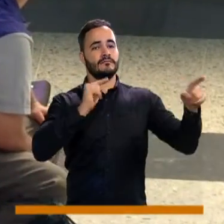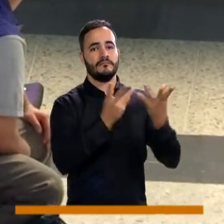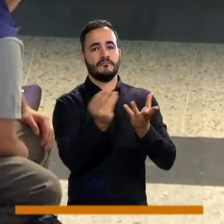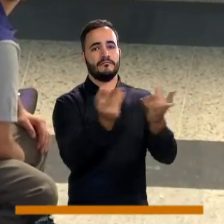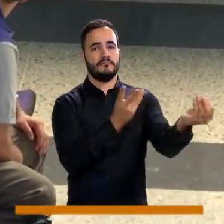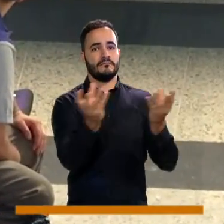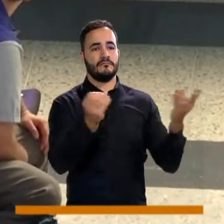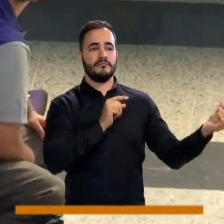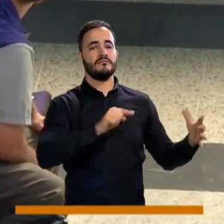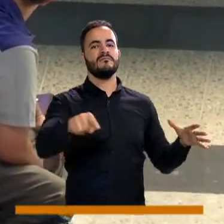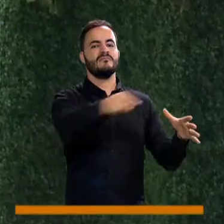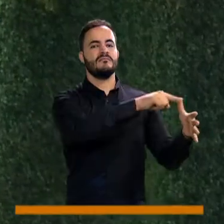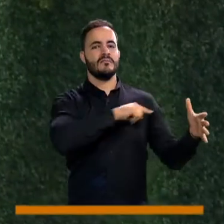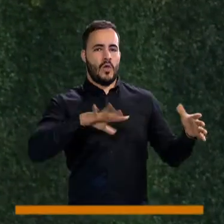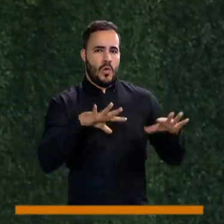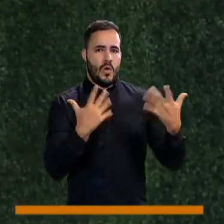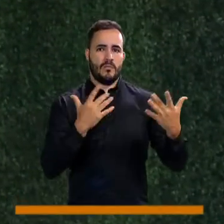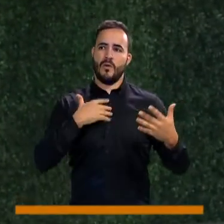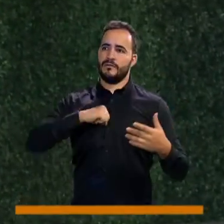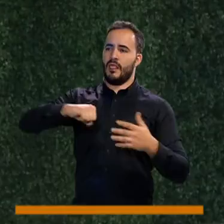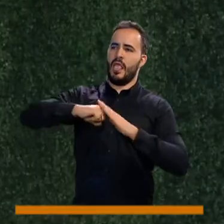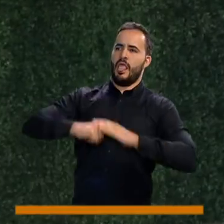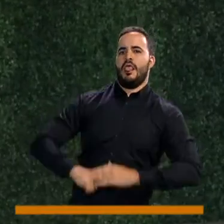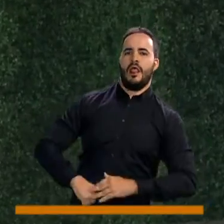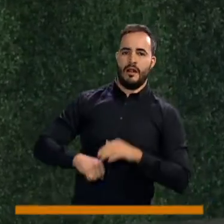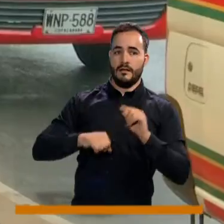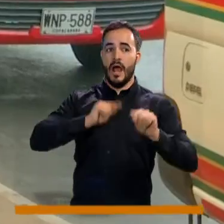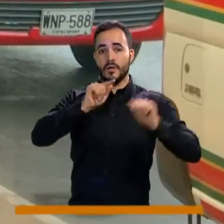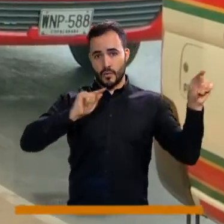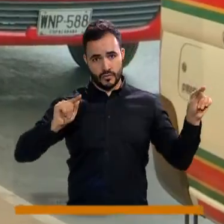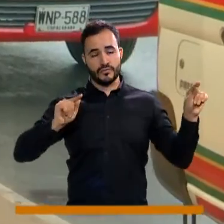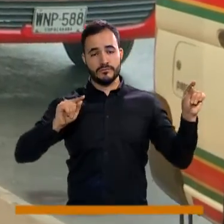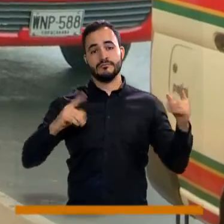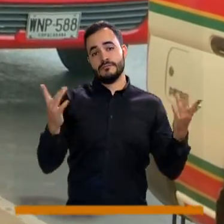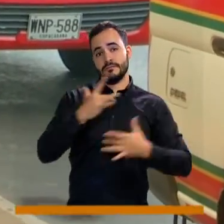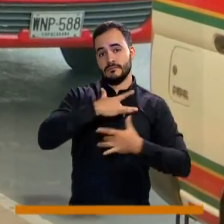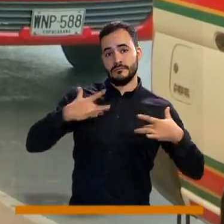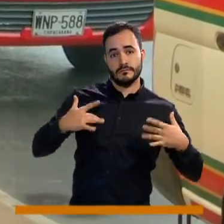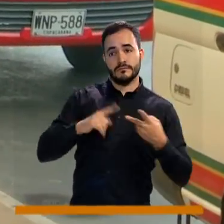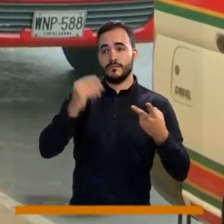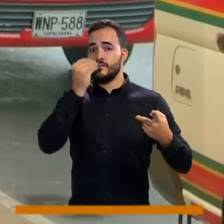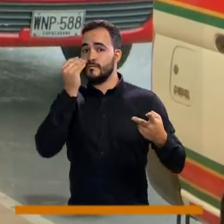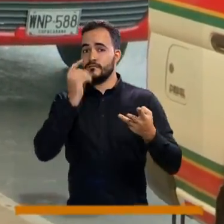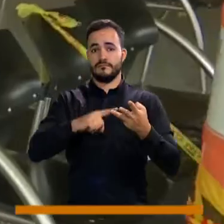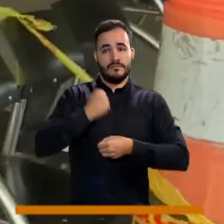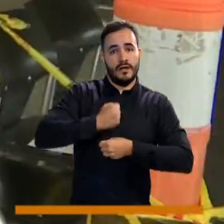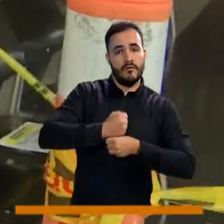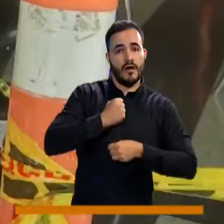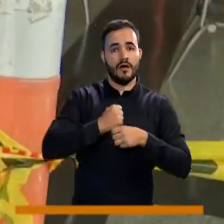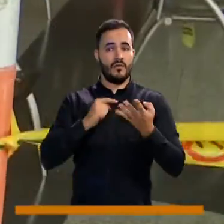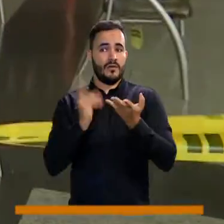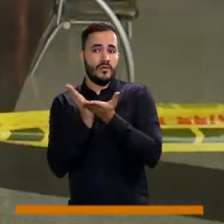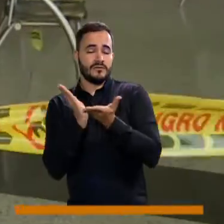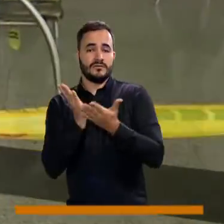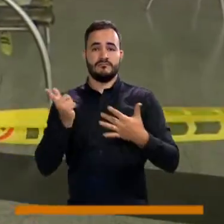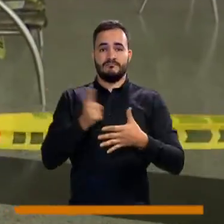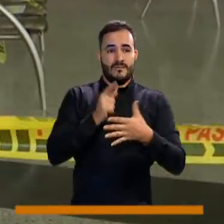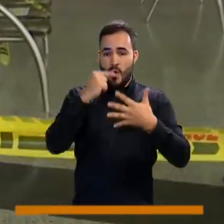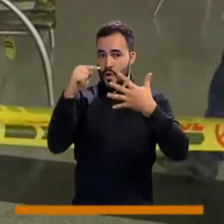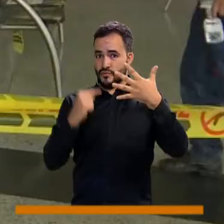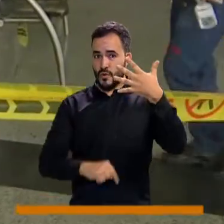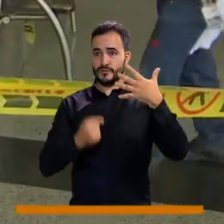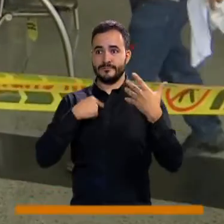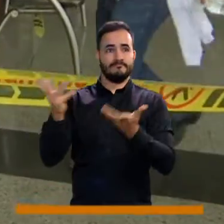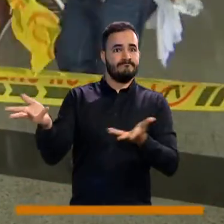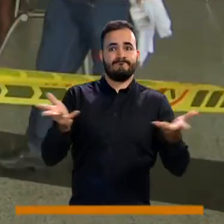de la población que está viendo la imposibilidad de acceder a sus derechos, como la alimentación, la salud, la educación, el trabajo, la